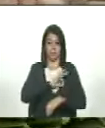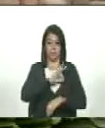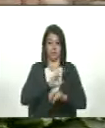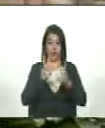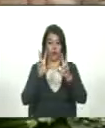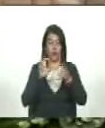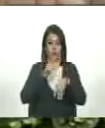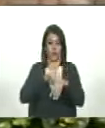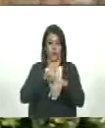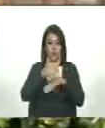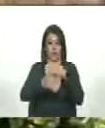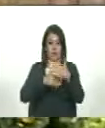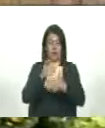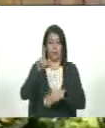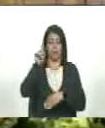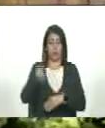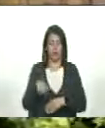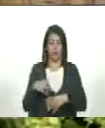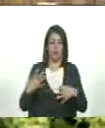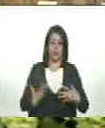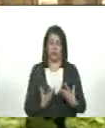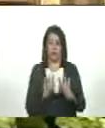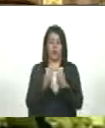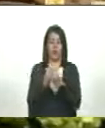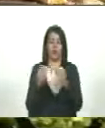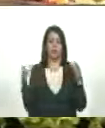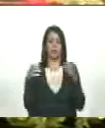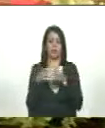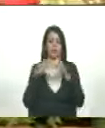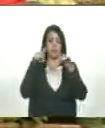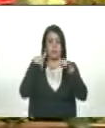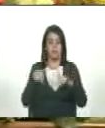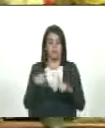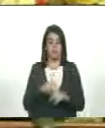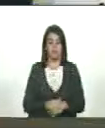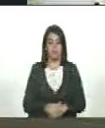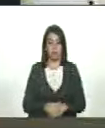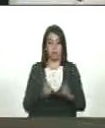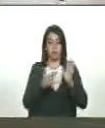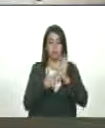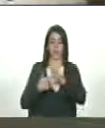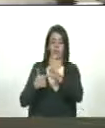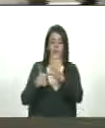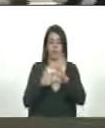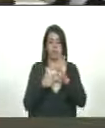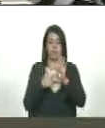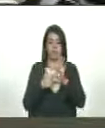la nueva época que también acompañan esta sesión como expresión